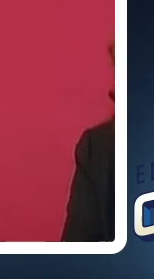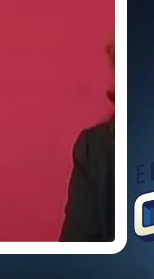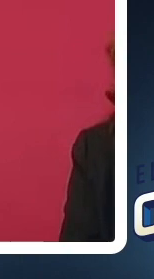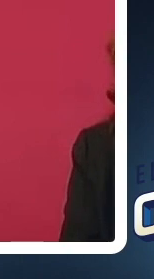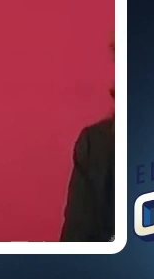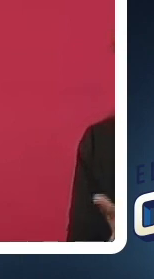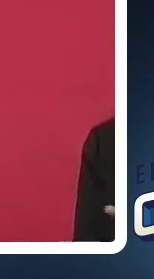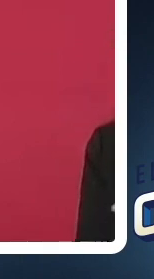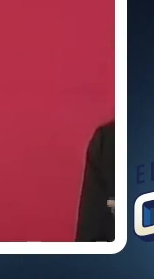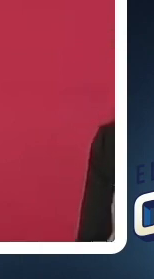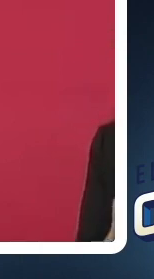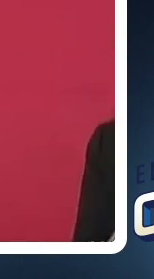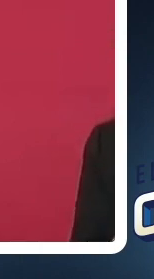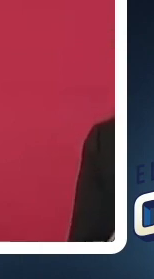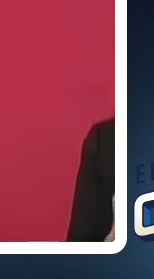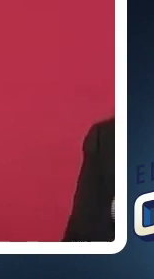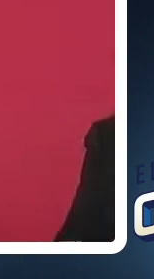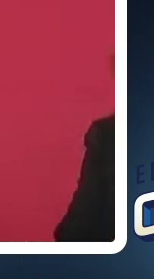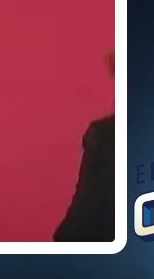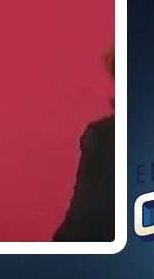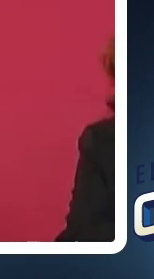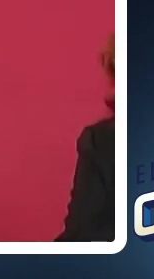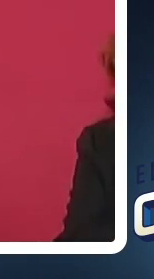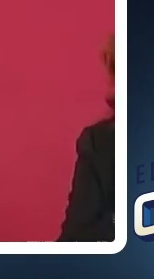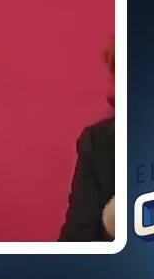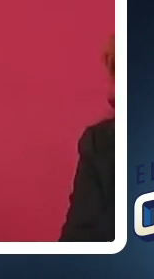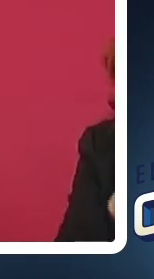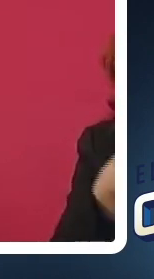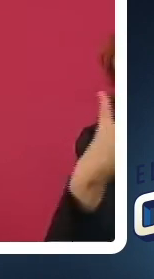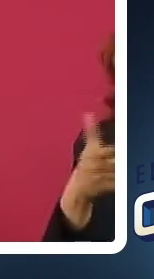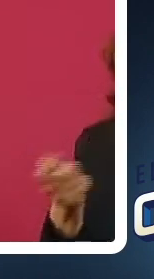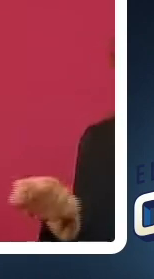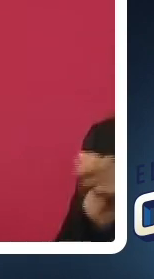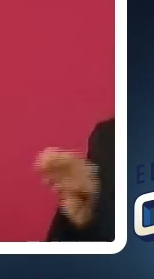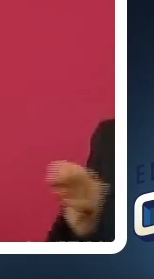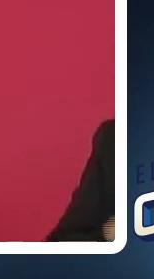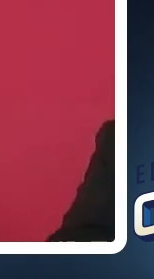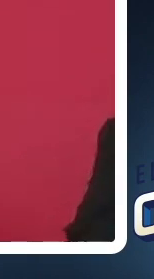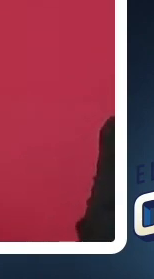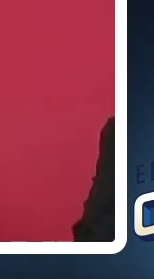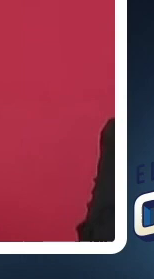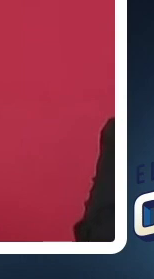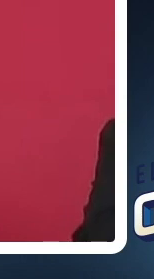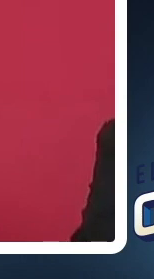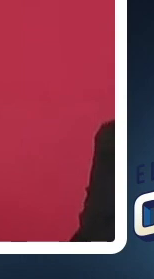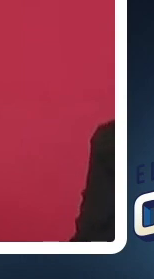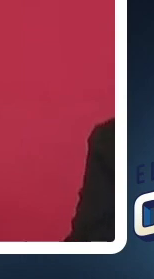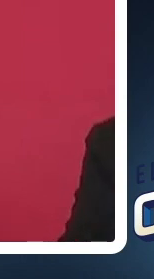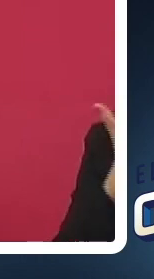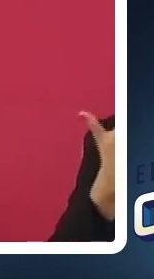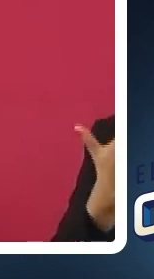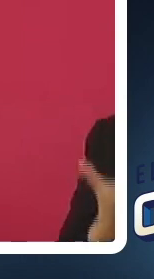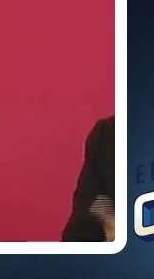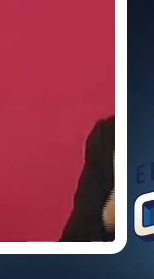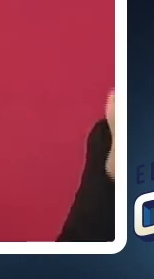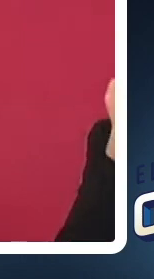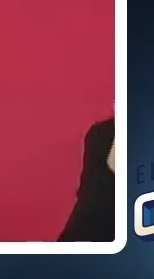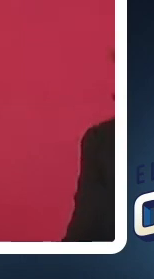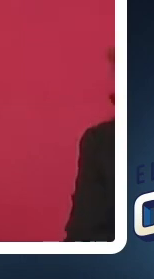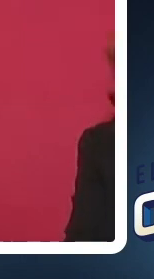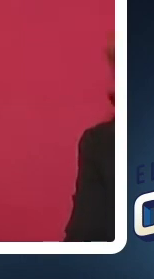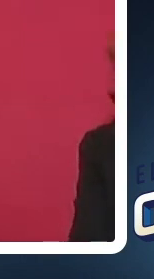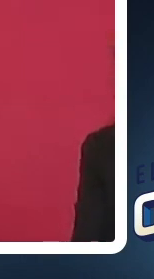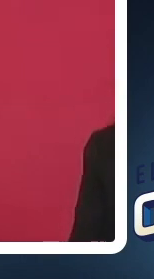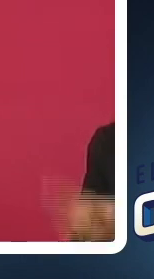financiero, los grandes bancos que operan en México han comenzado a extender su poder de alcance a